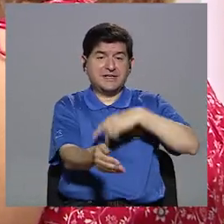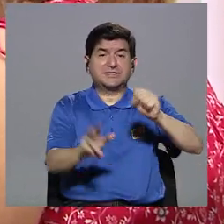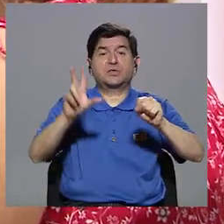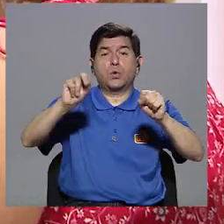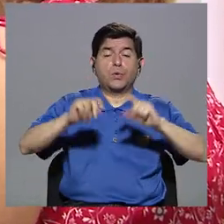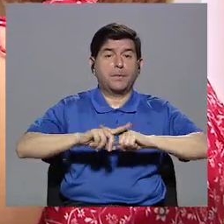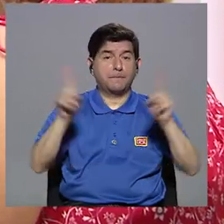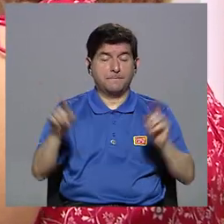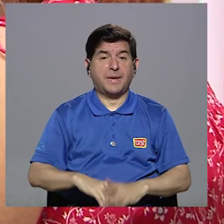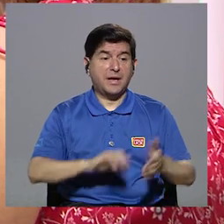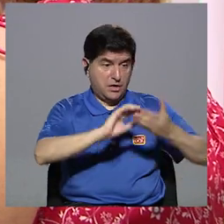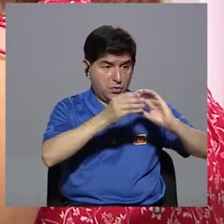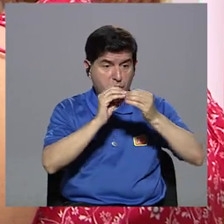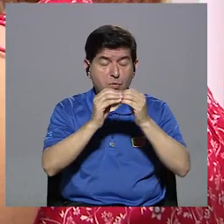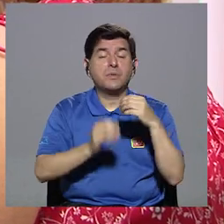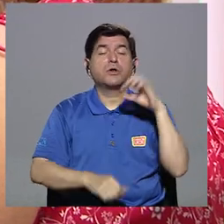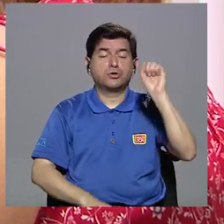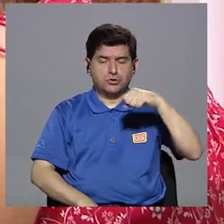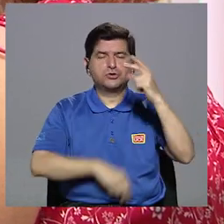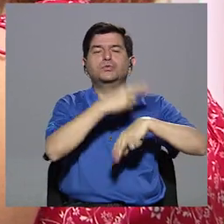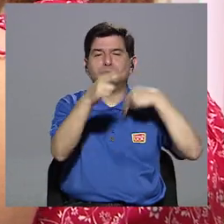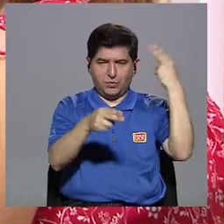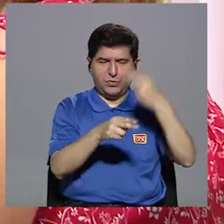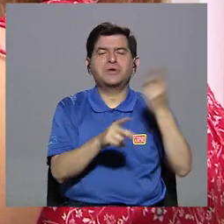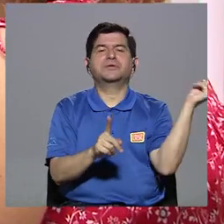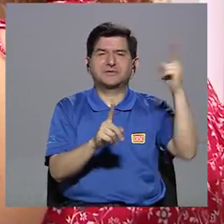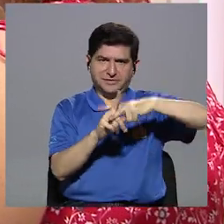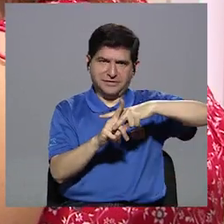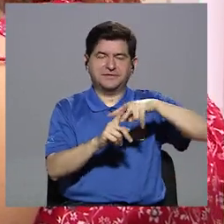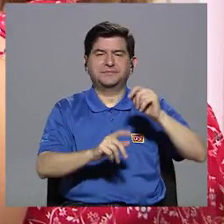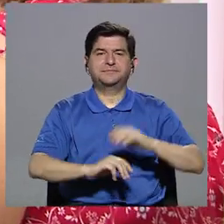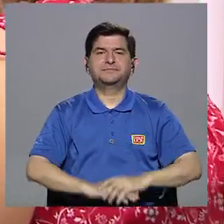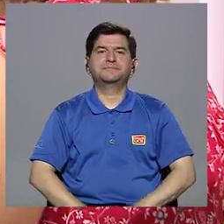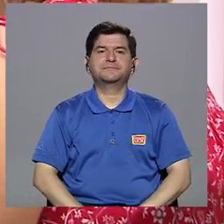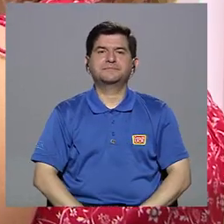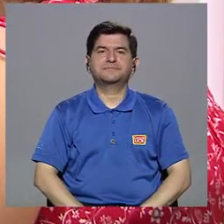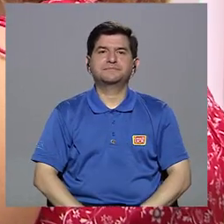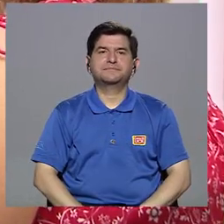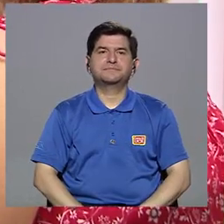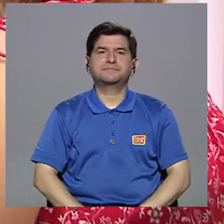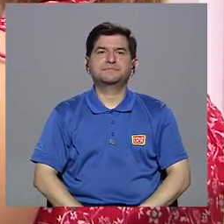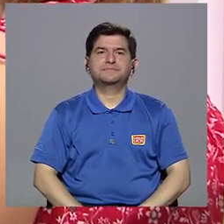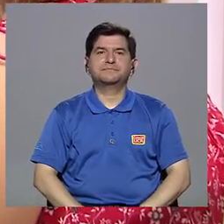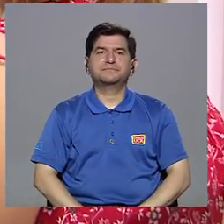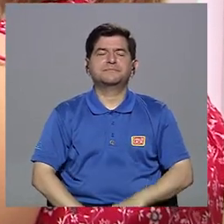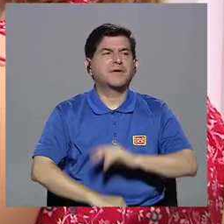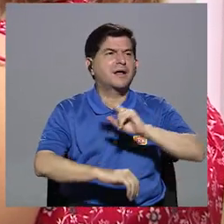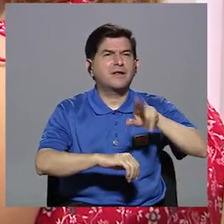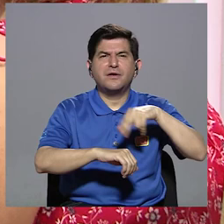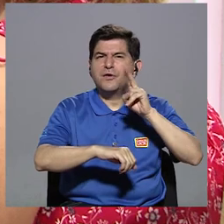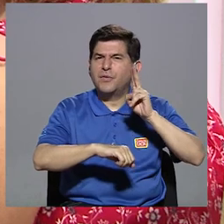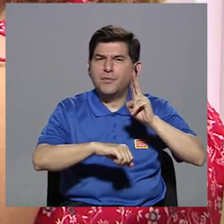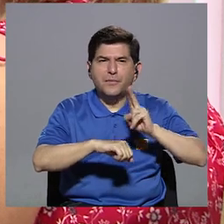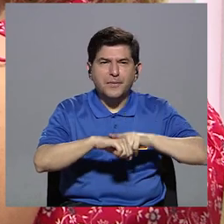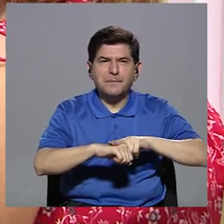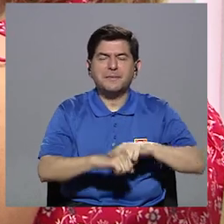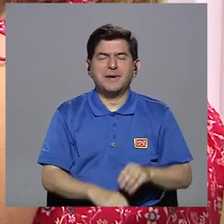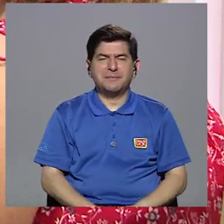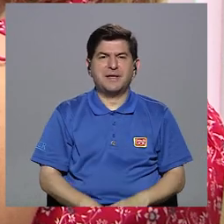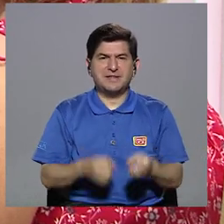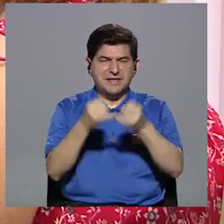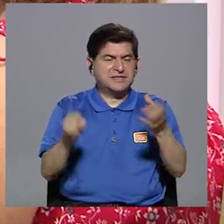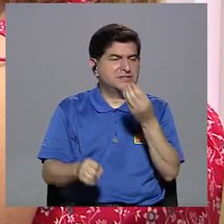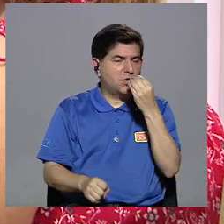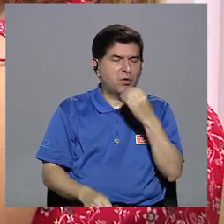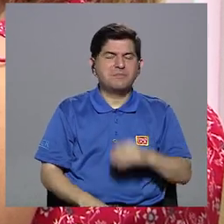diabetes o no pero si estos números son universales son de aplicación universal normal y la normalidad